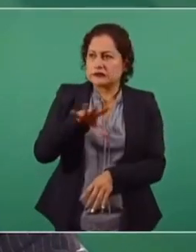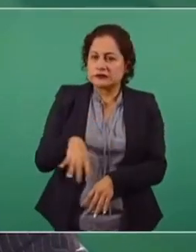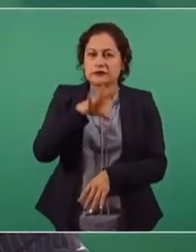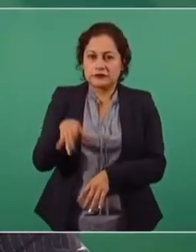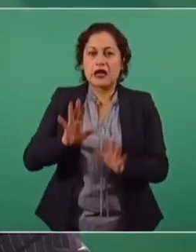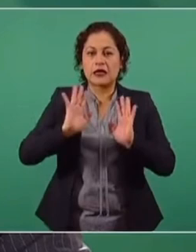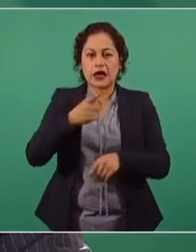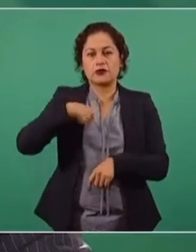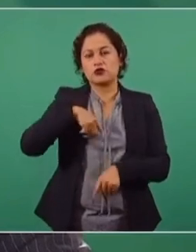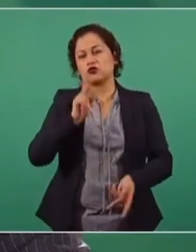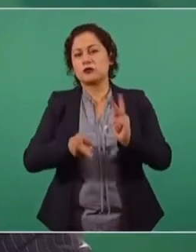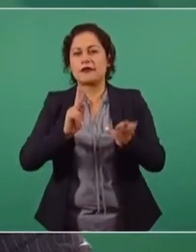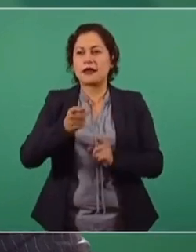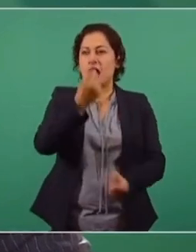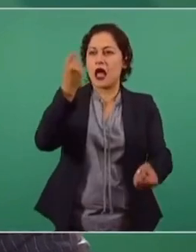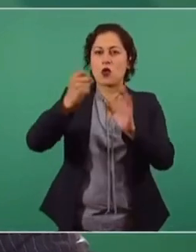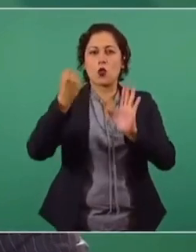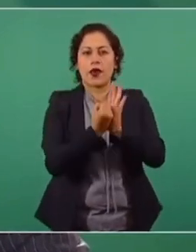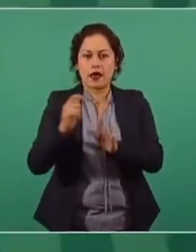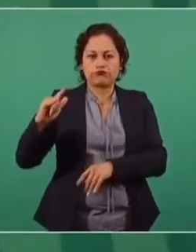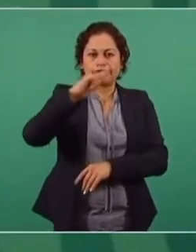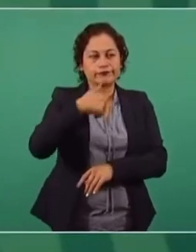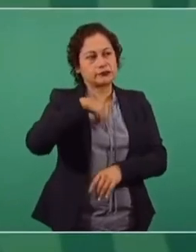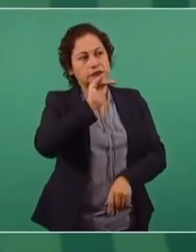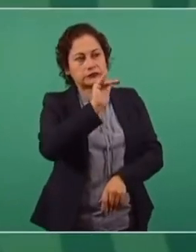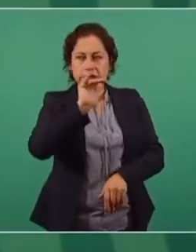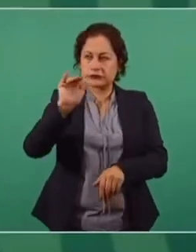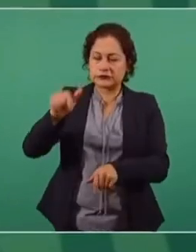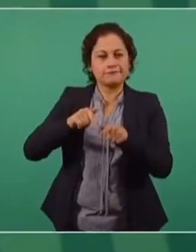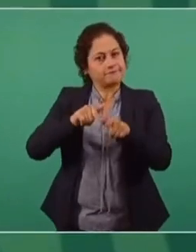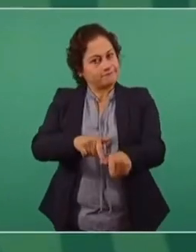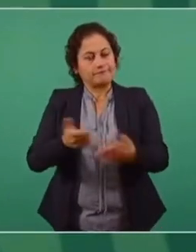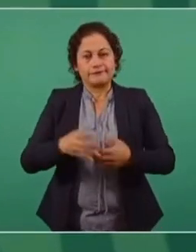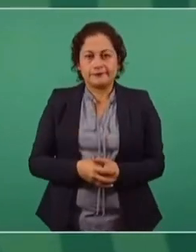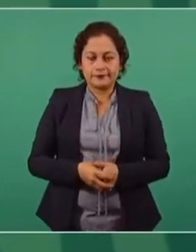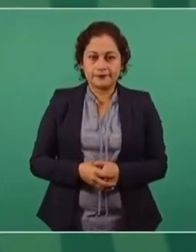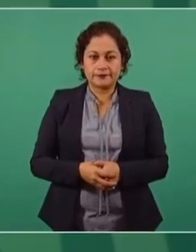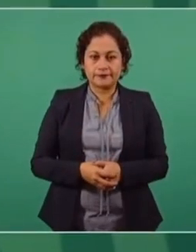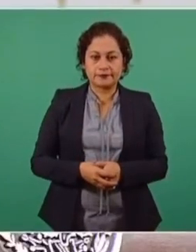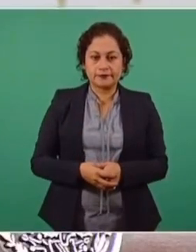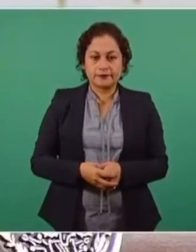aéreas y voy a seguir insistiendo, pero que quede